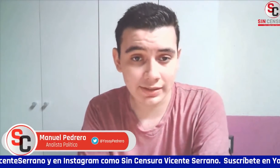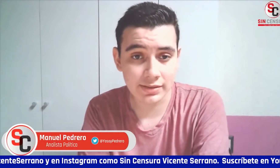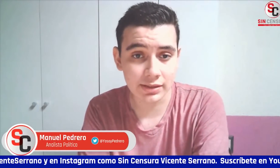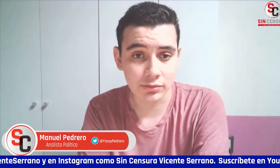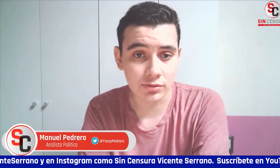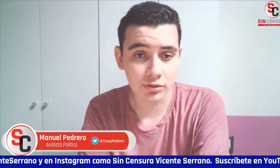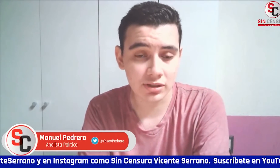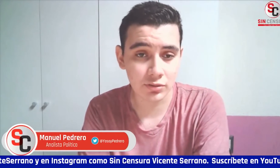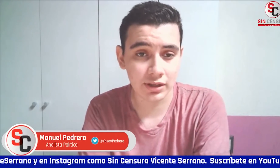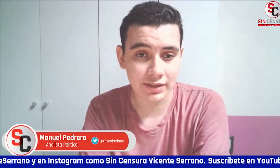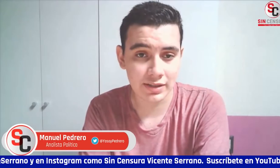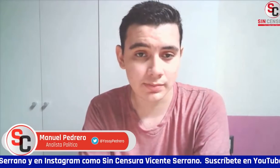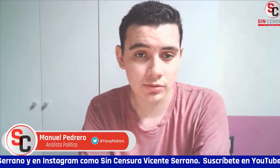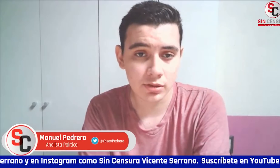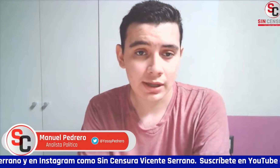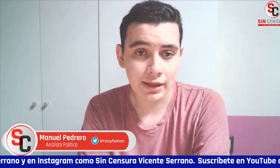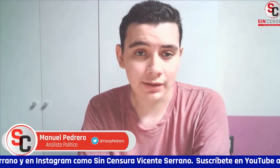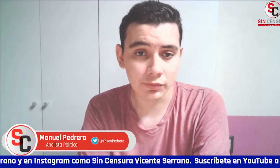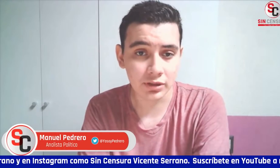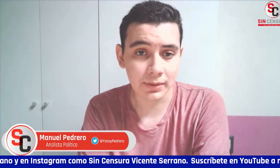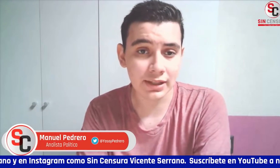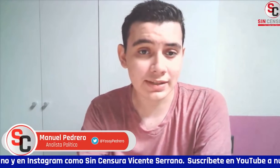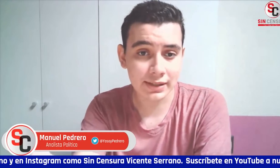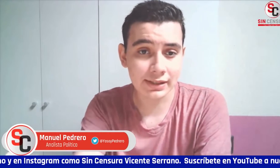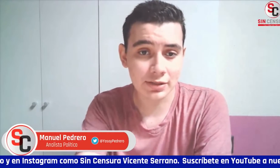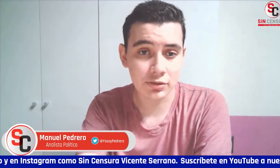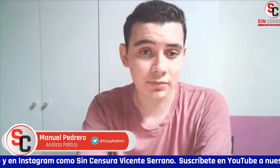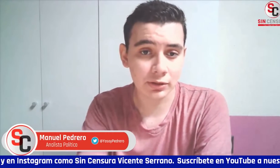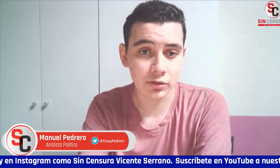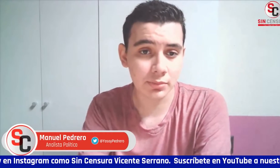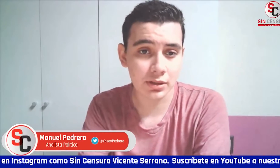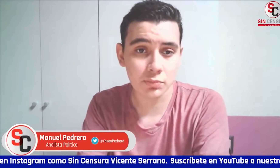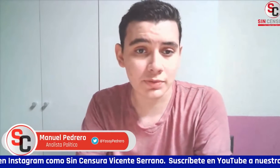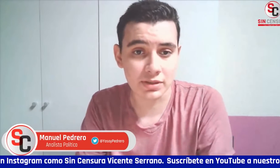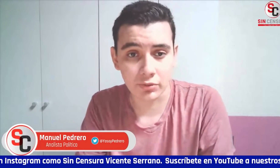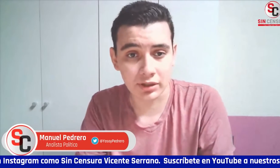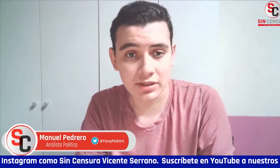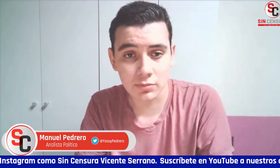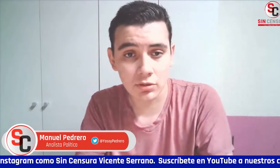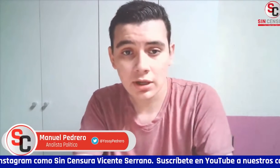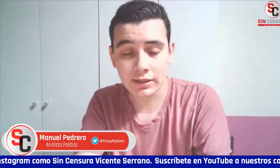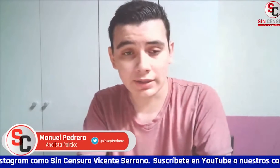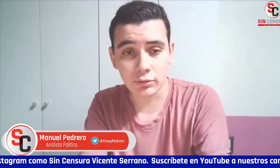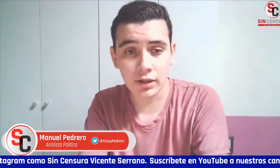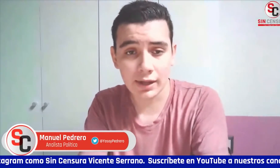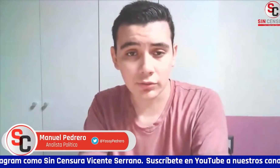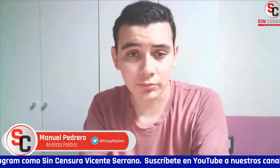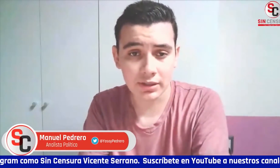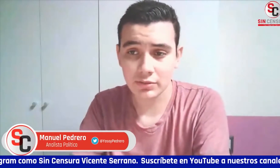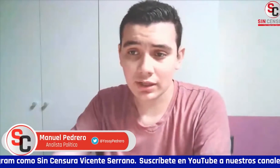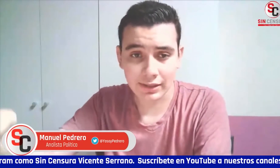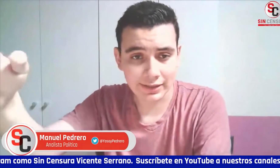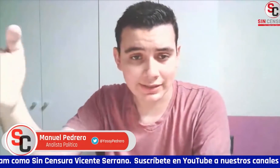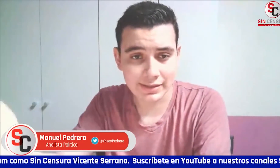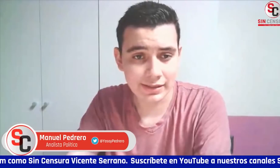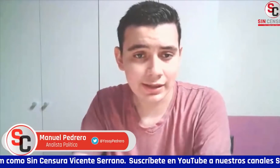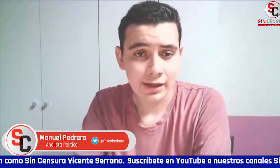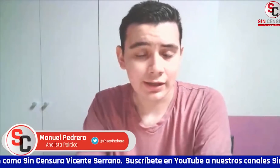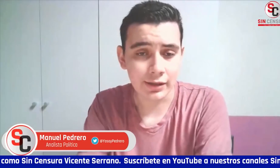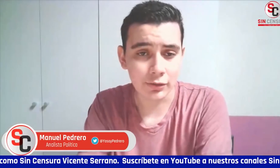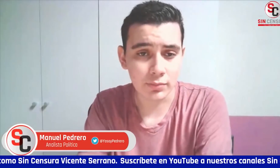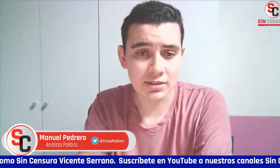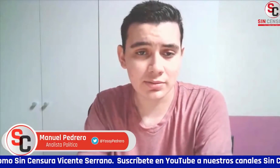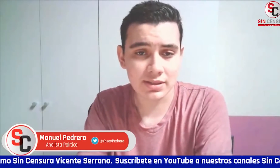autonomía entre instituciones y organismos fundamentales. En el caso del Banco de México, pues el organismo que regula la economía nacional, el que